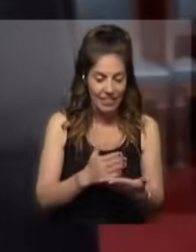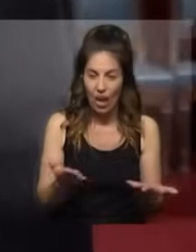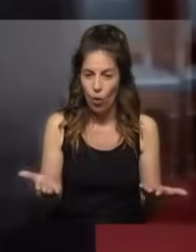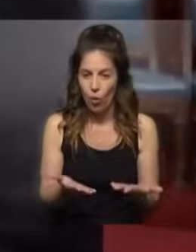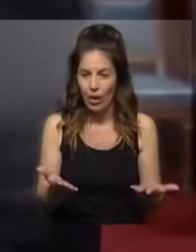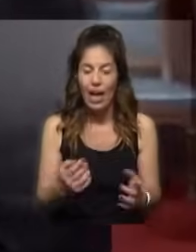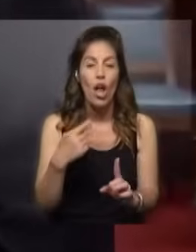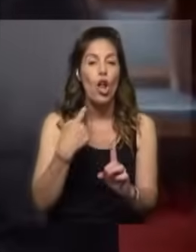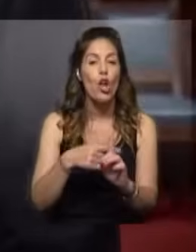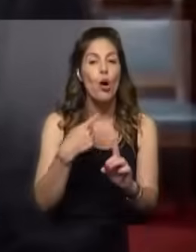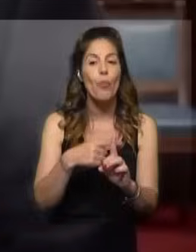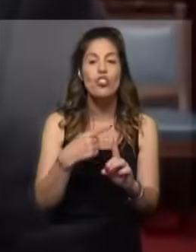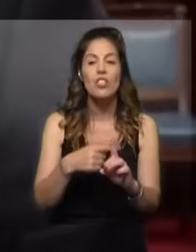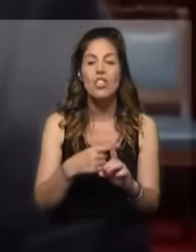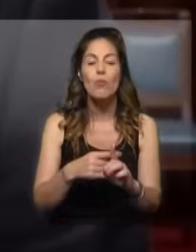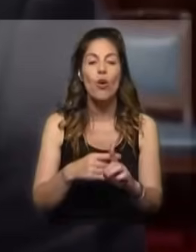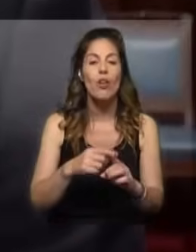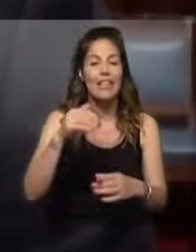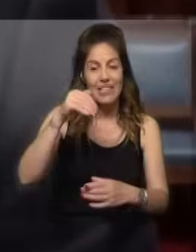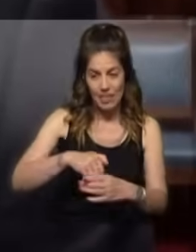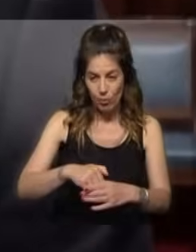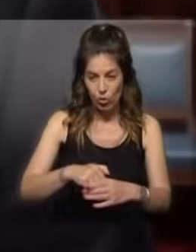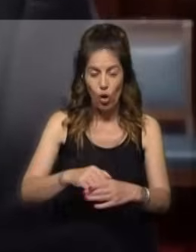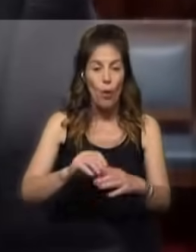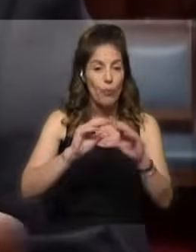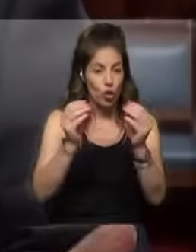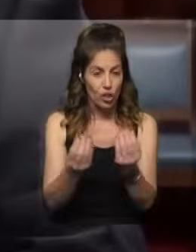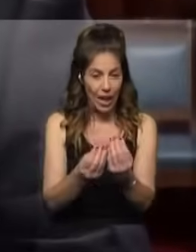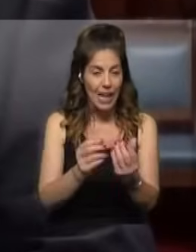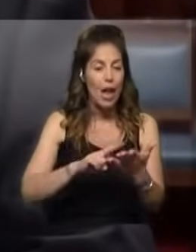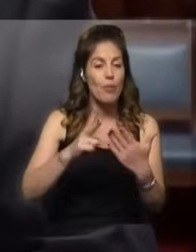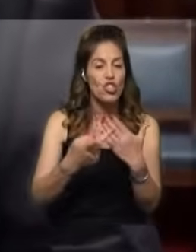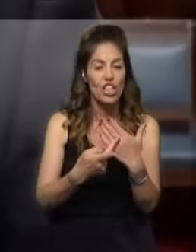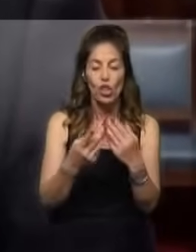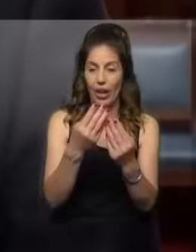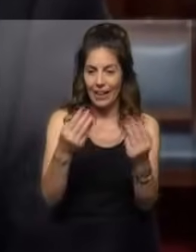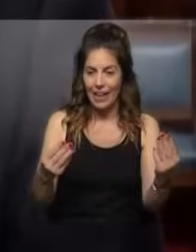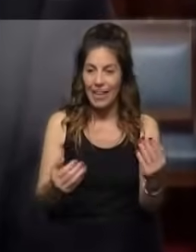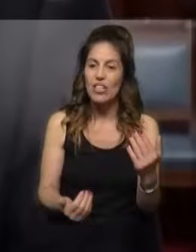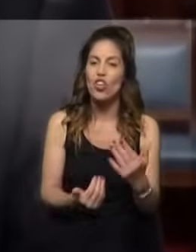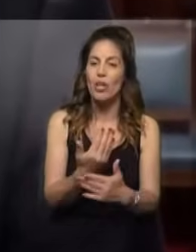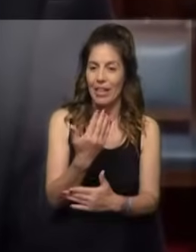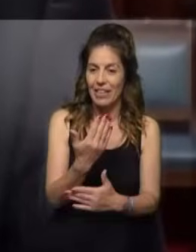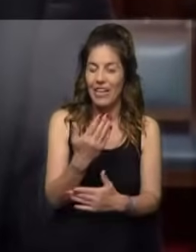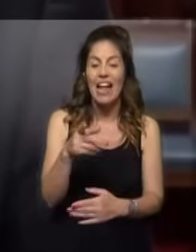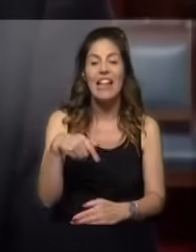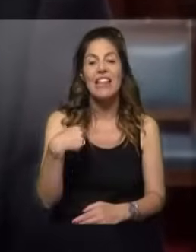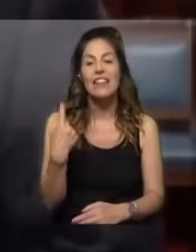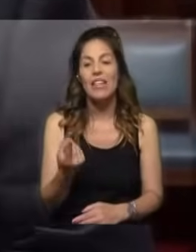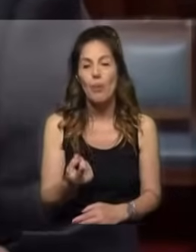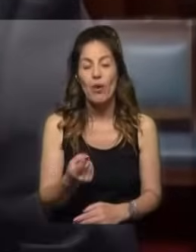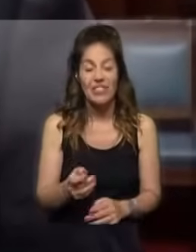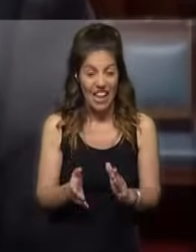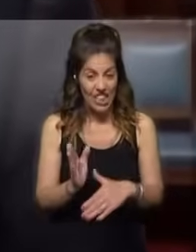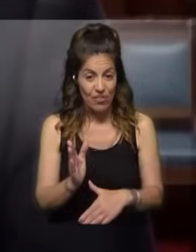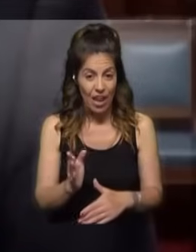positivo es que se votó por unanimidad el proyecto en general eso sucedió en horas de la mañana luego se pasó Se iba a